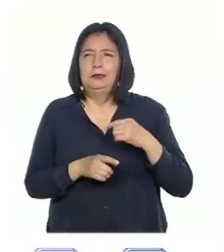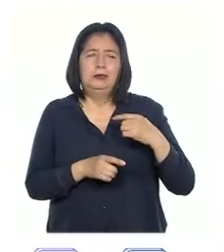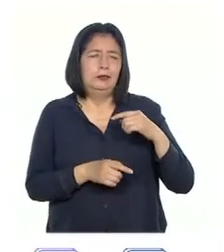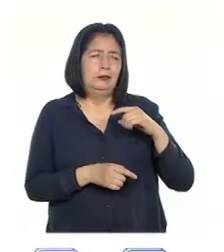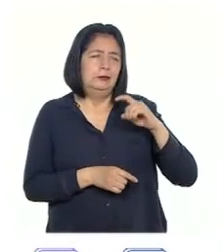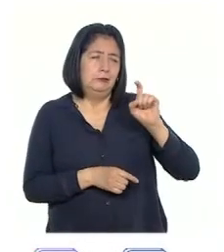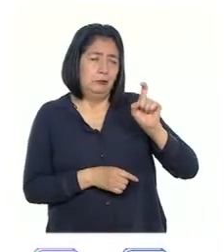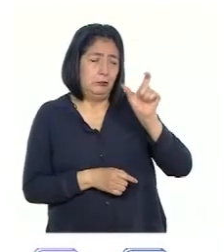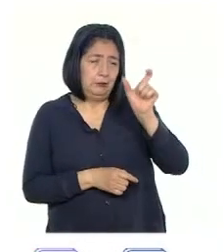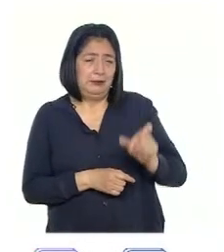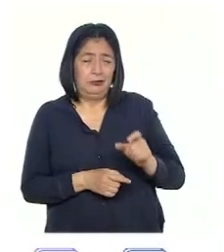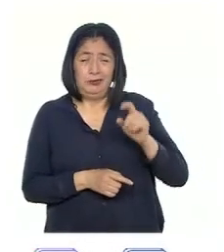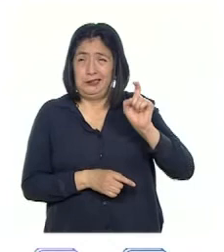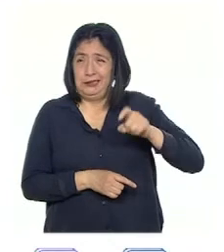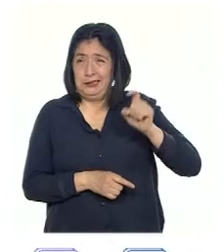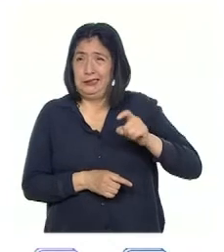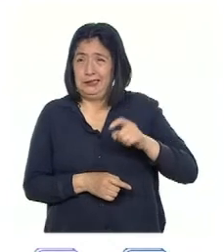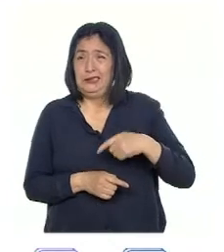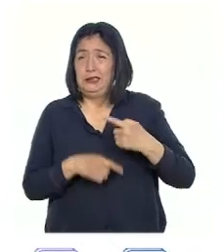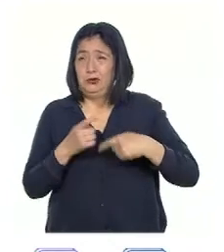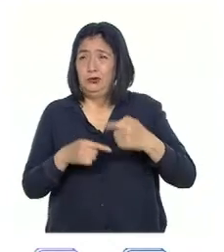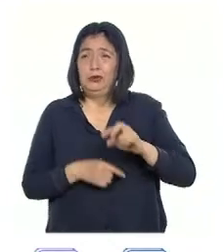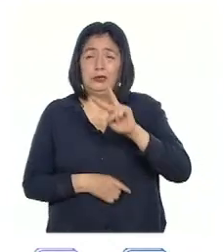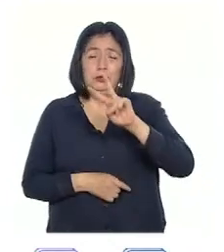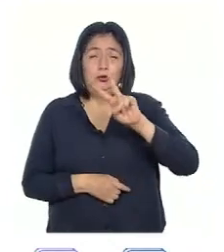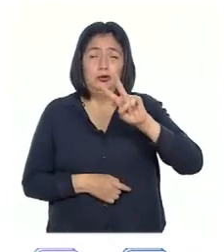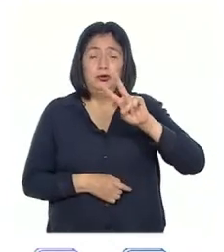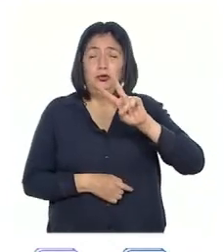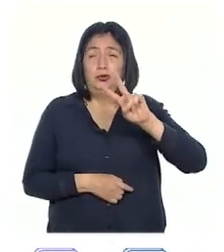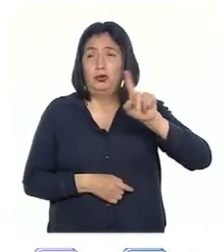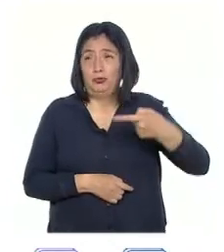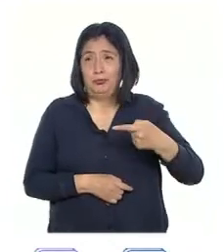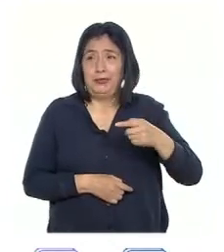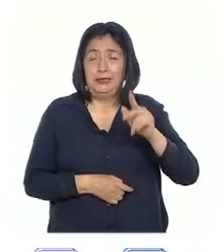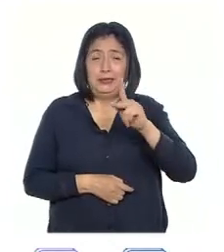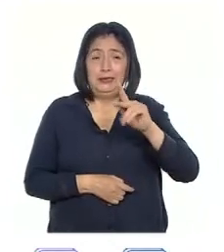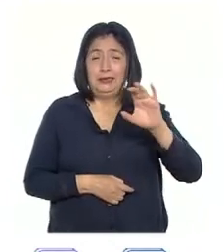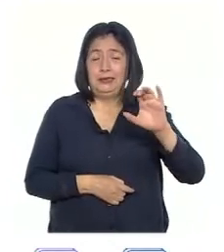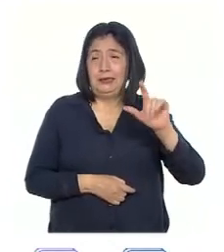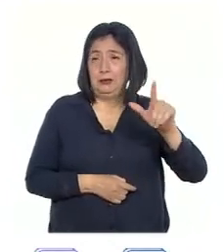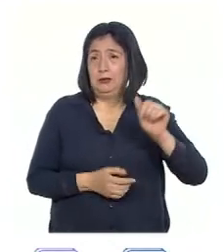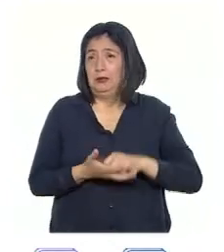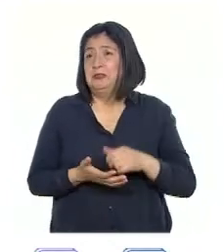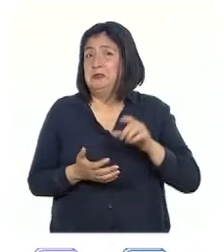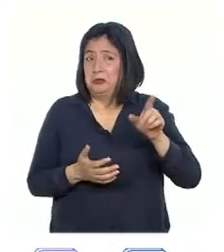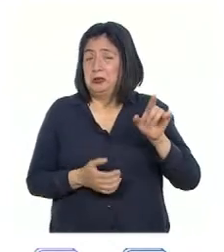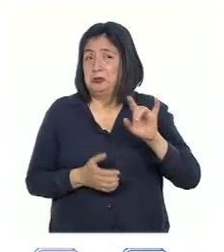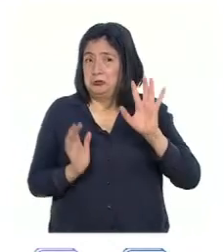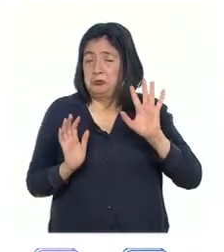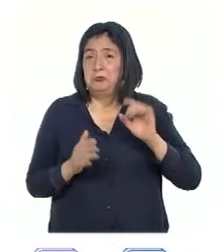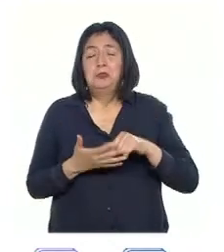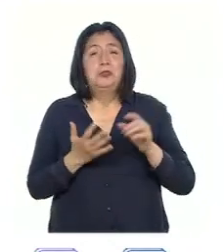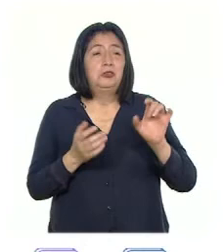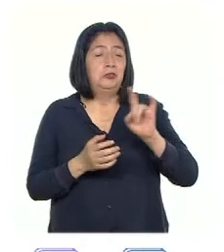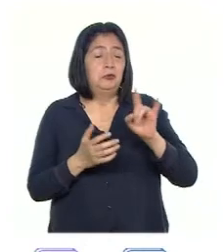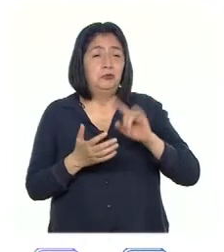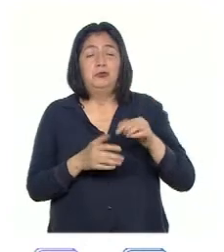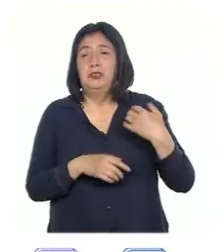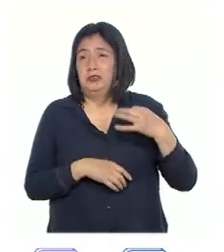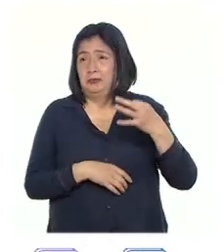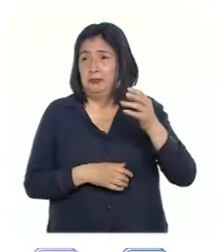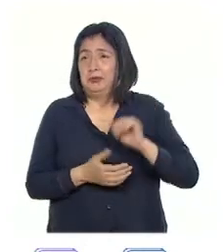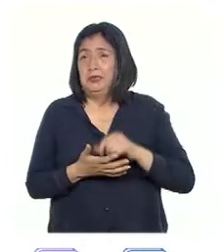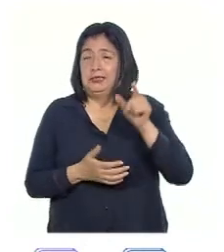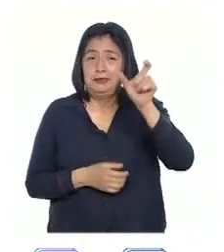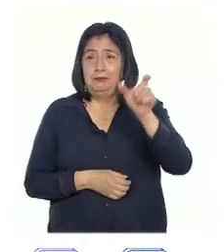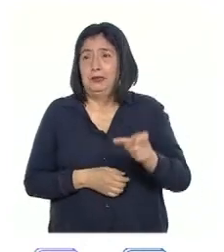de una persona es de 2000 kilocalorías. Que dicho sea de paso, es la medida que usualmente se toma de referencia.